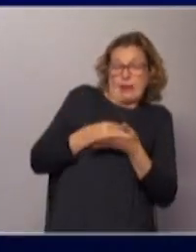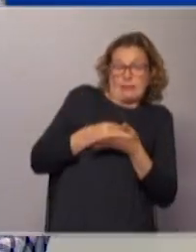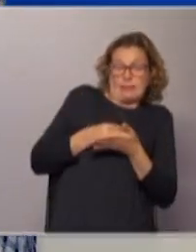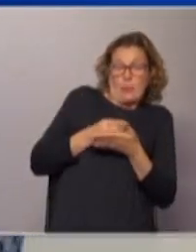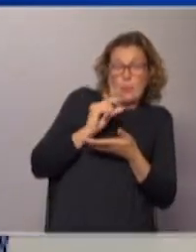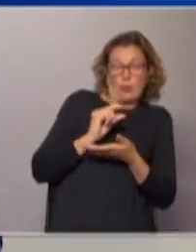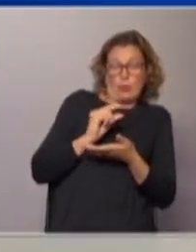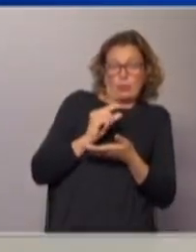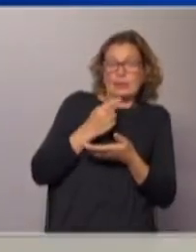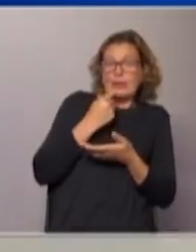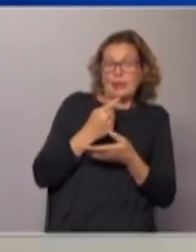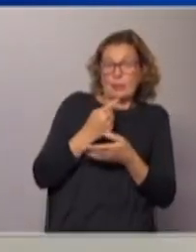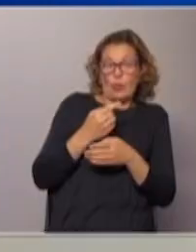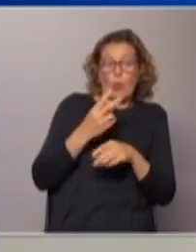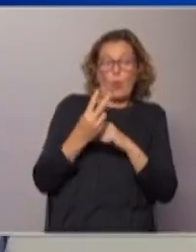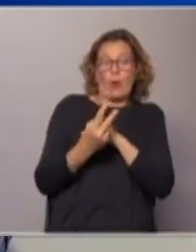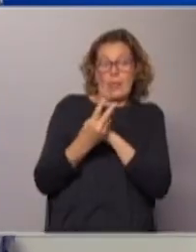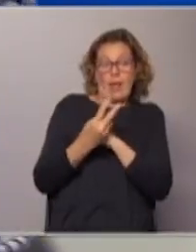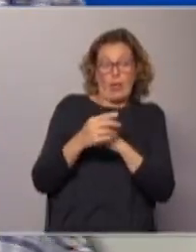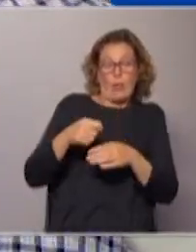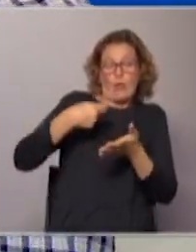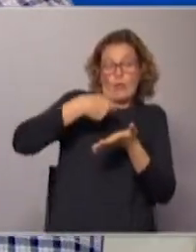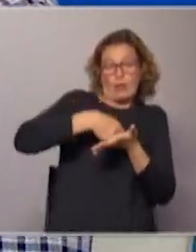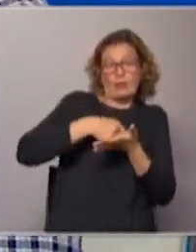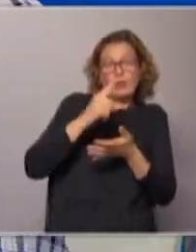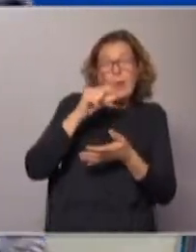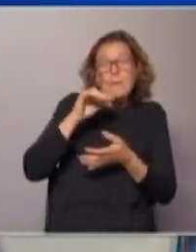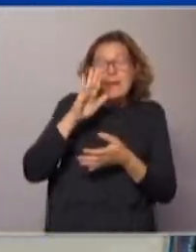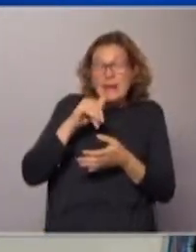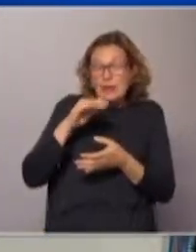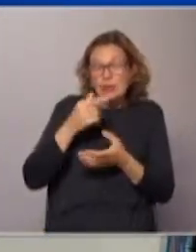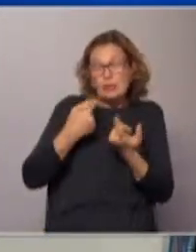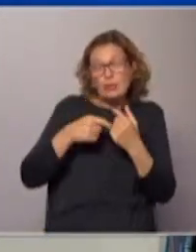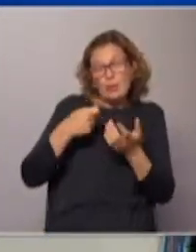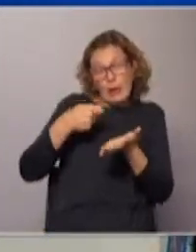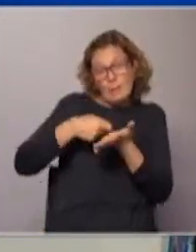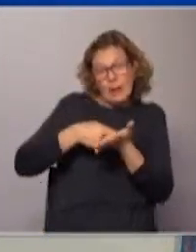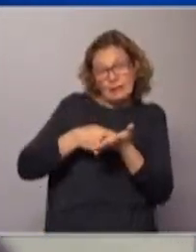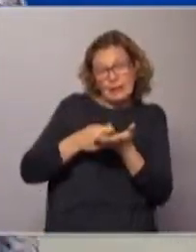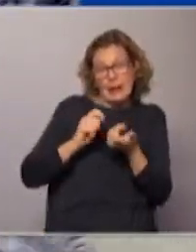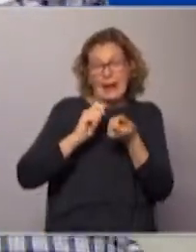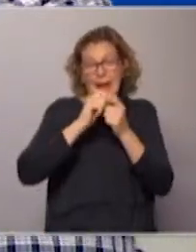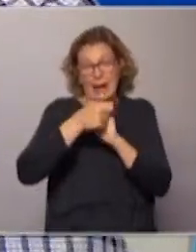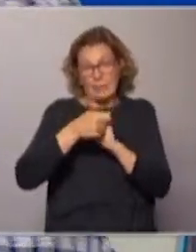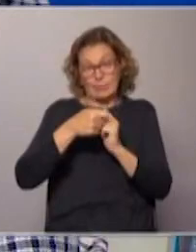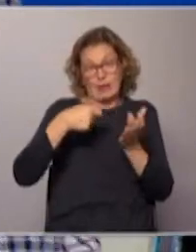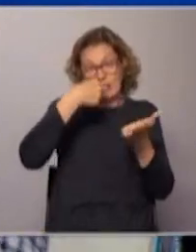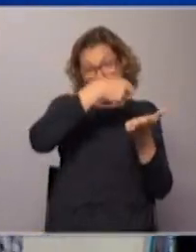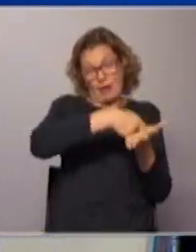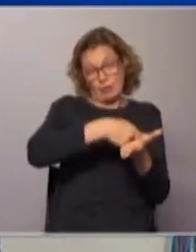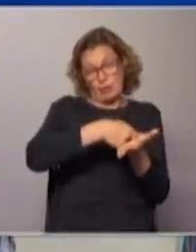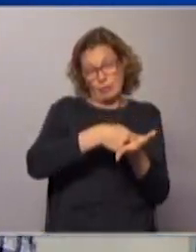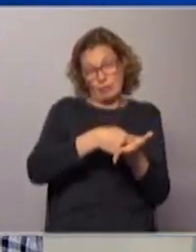de refuerzos nosotros decimos que esa previsión de refuerzos sea menos más y una parte se transforme ya en gasto o sea